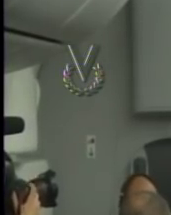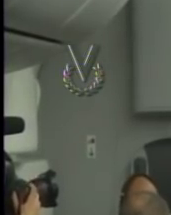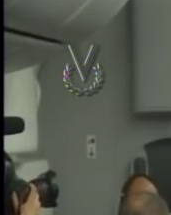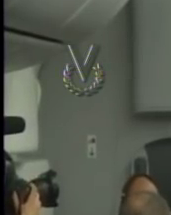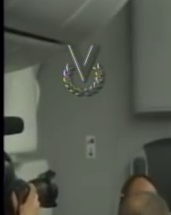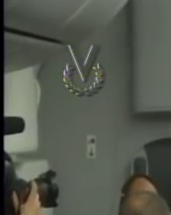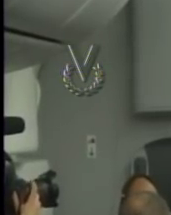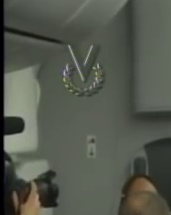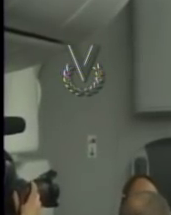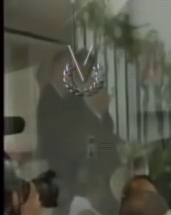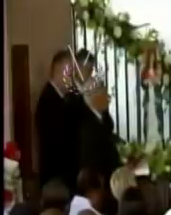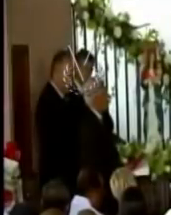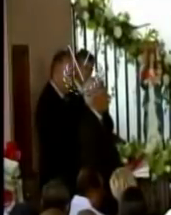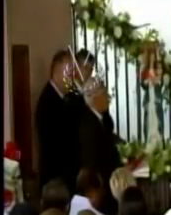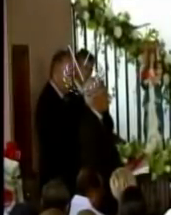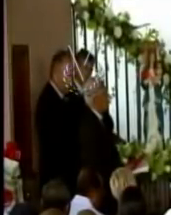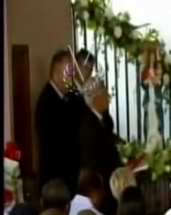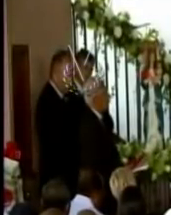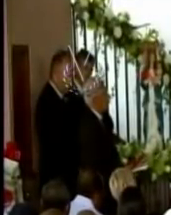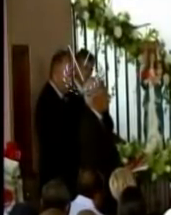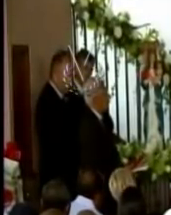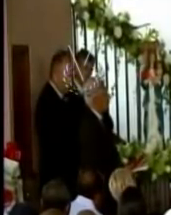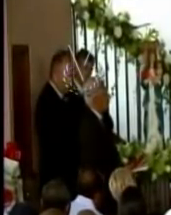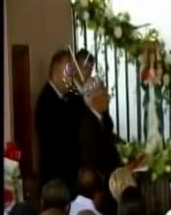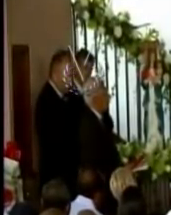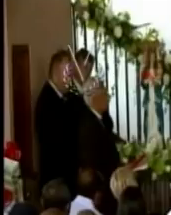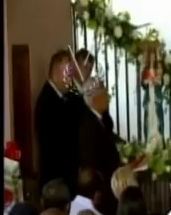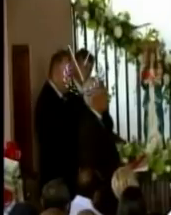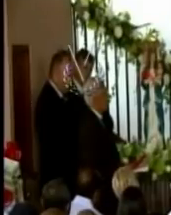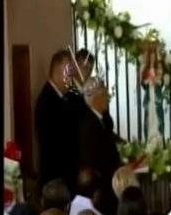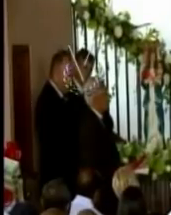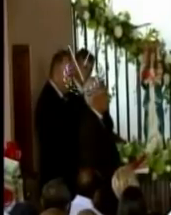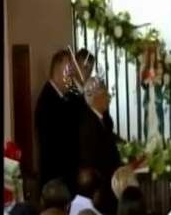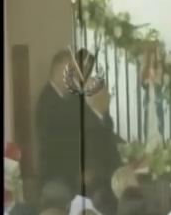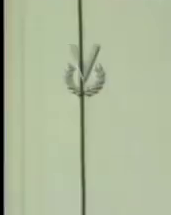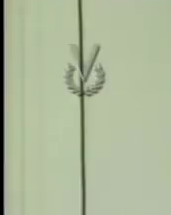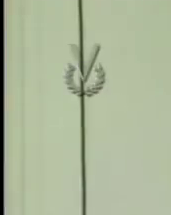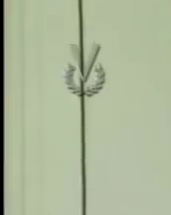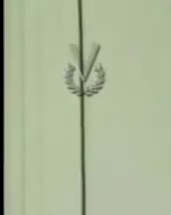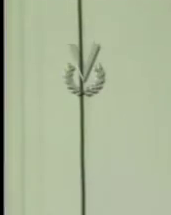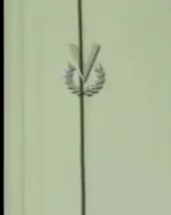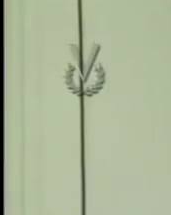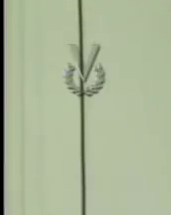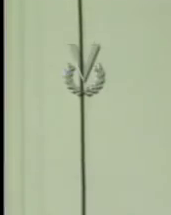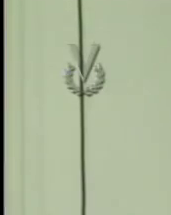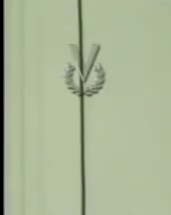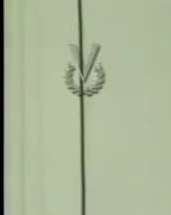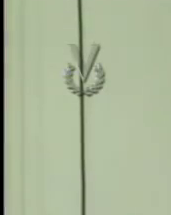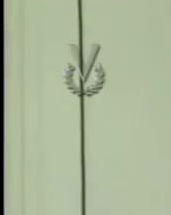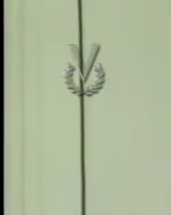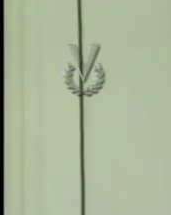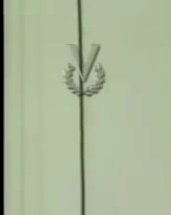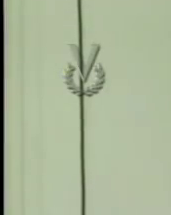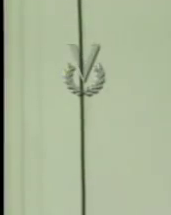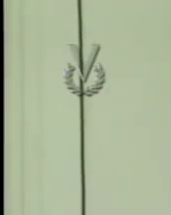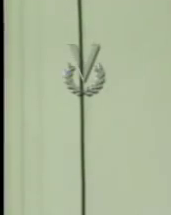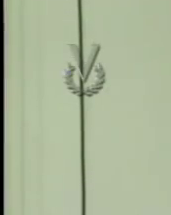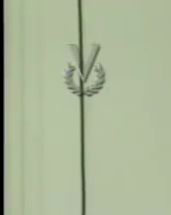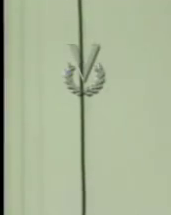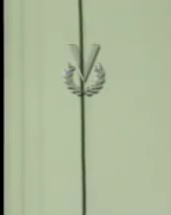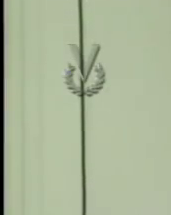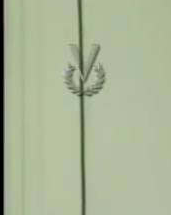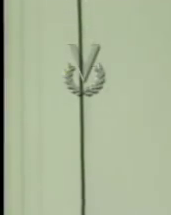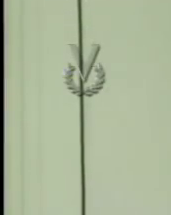y haría daño. Este domingo, tras el rezo del Ángelus, el Papa Francisco pidió una solución justa y